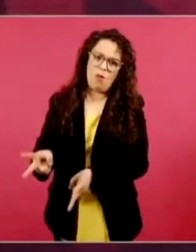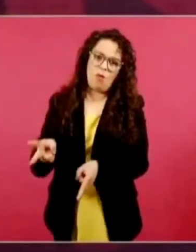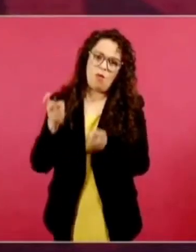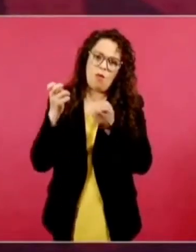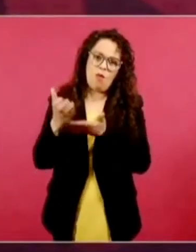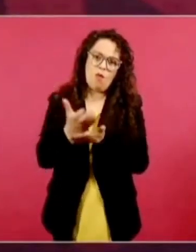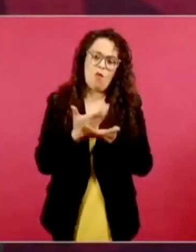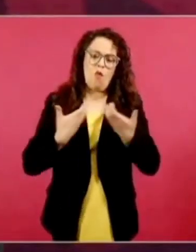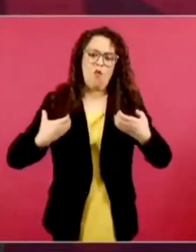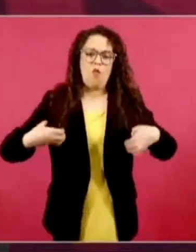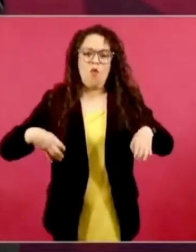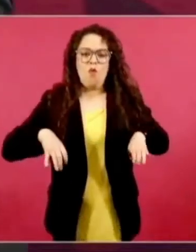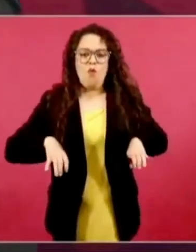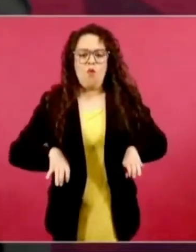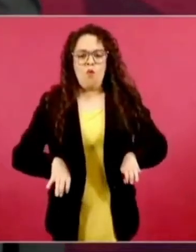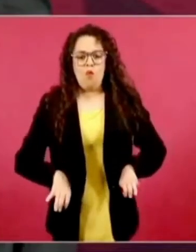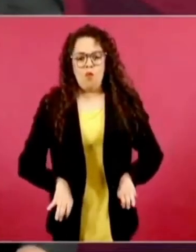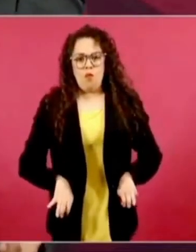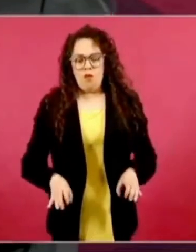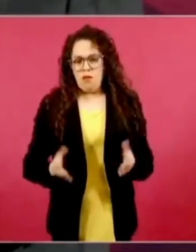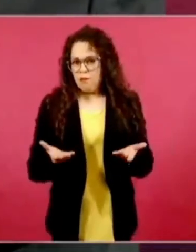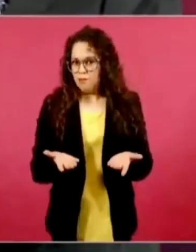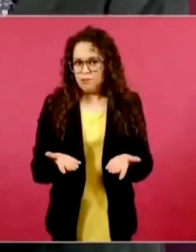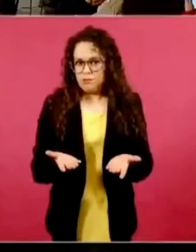¿Esa es una ganancia razonable?